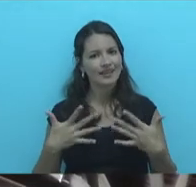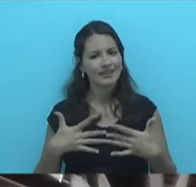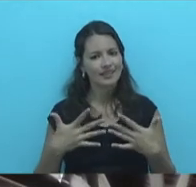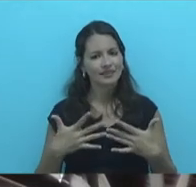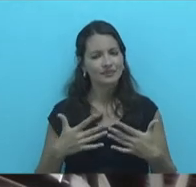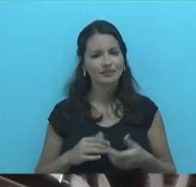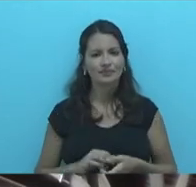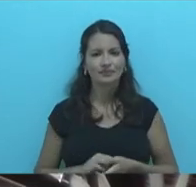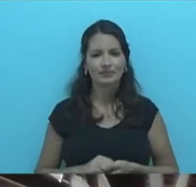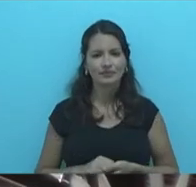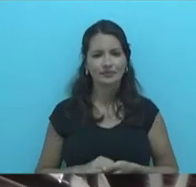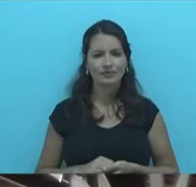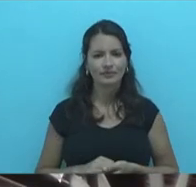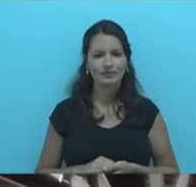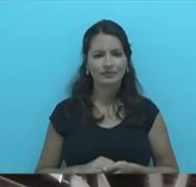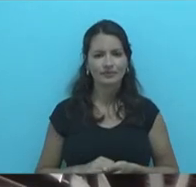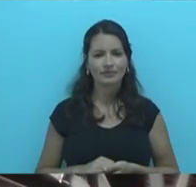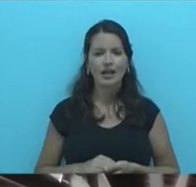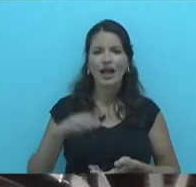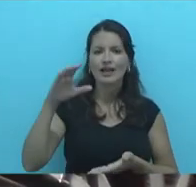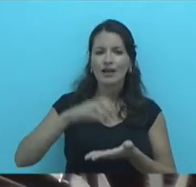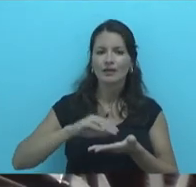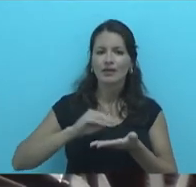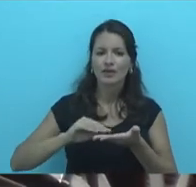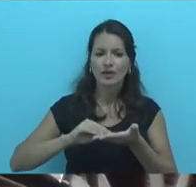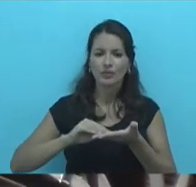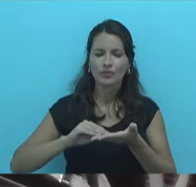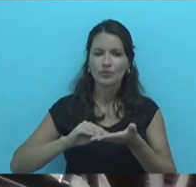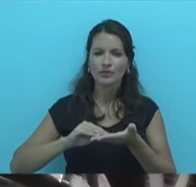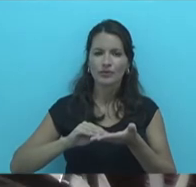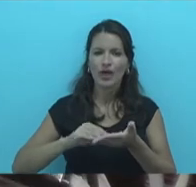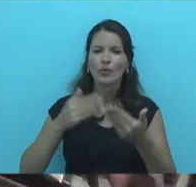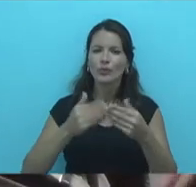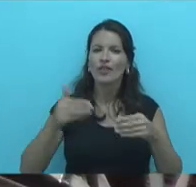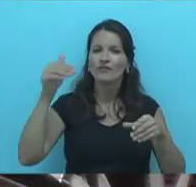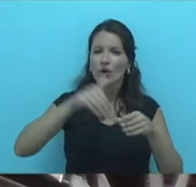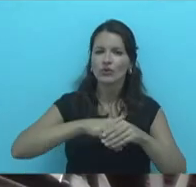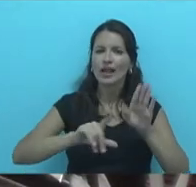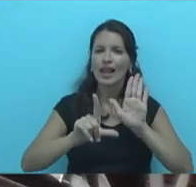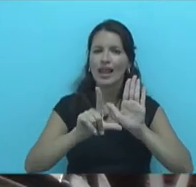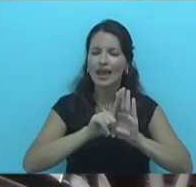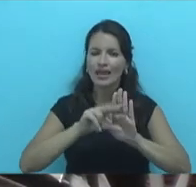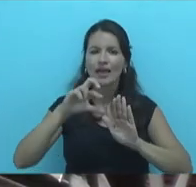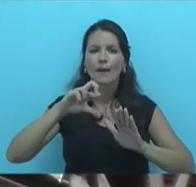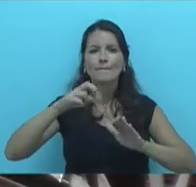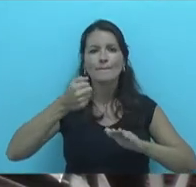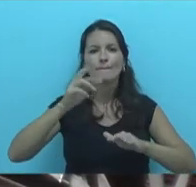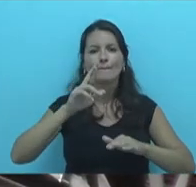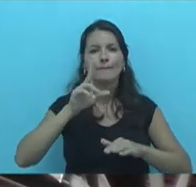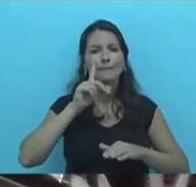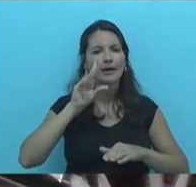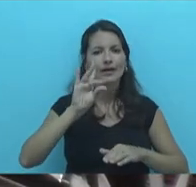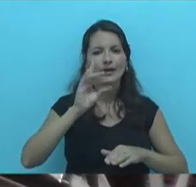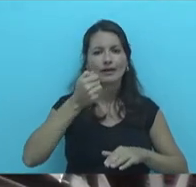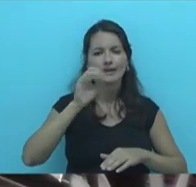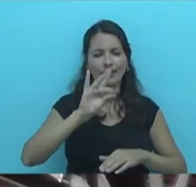que esta Cámara haya sido la Cámara que votó la paridad y que por dos veces, y que